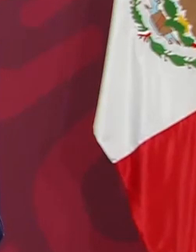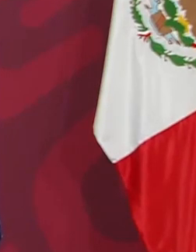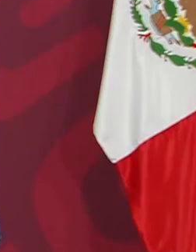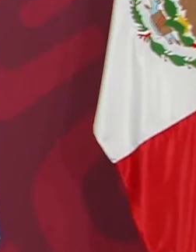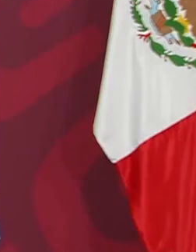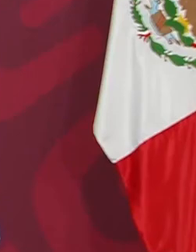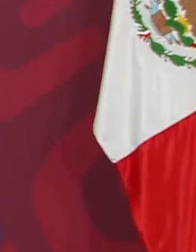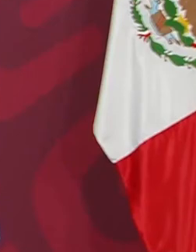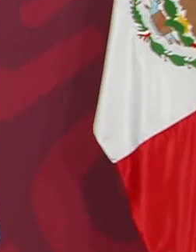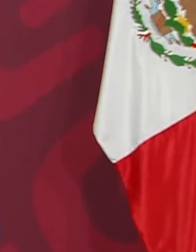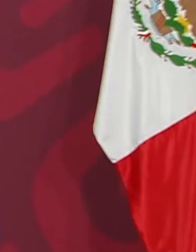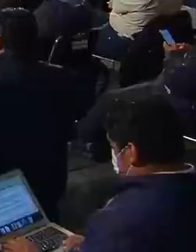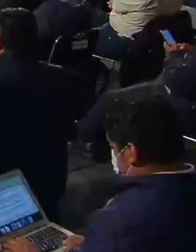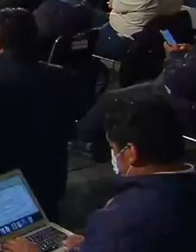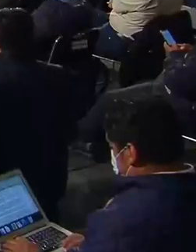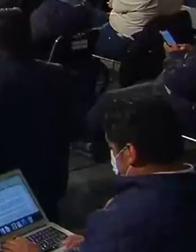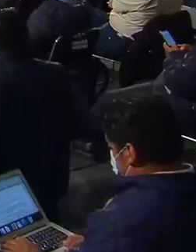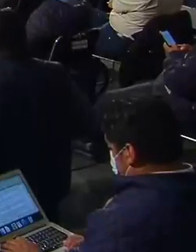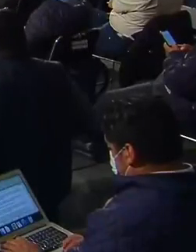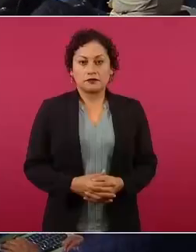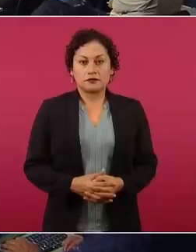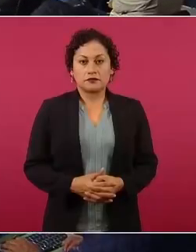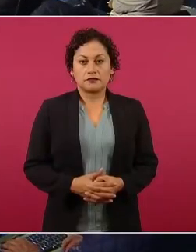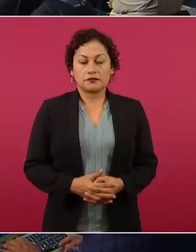¿qué estuvo Zedillo? 94,